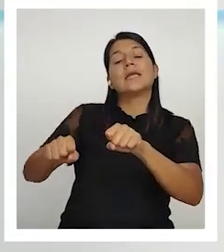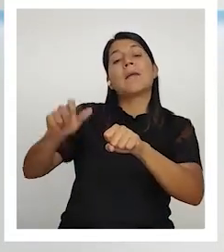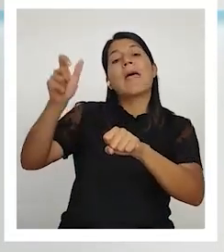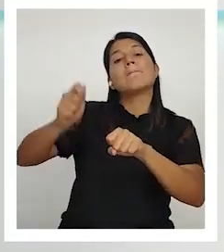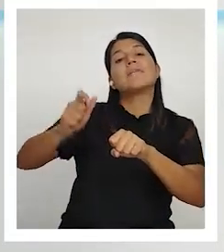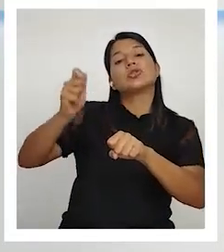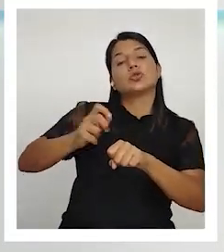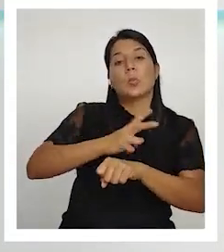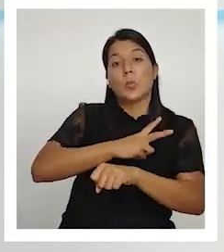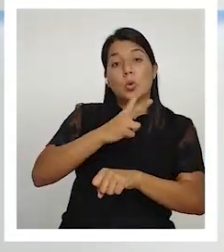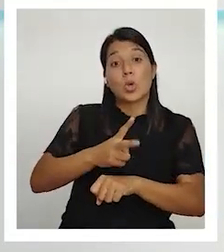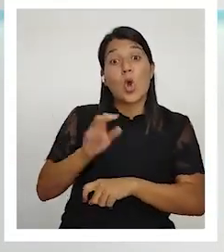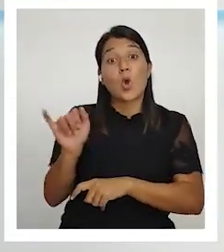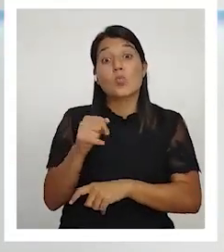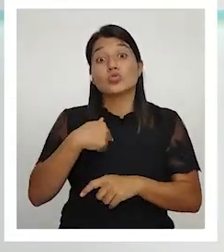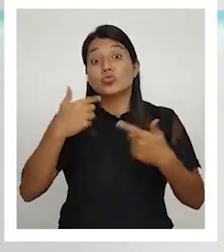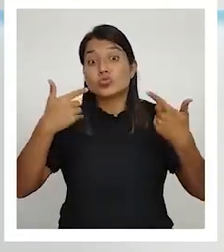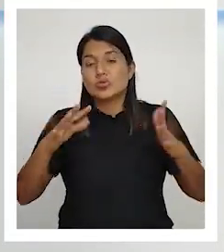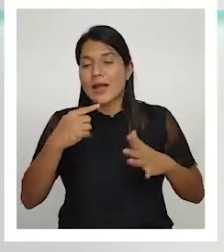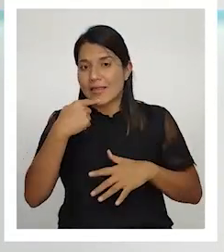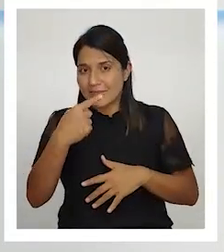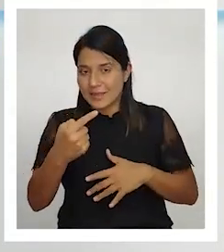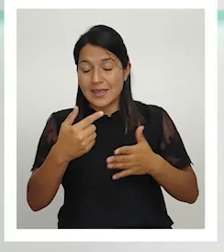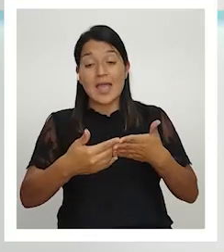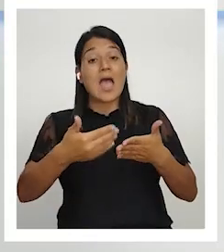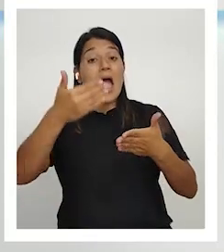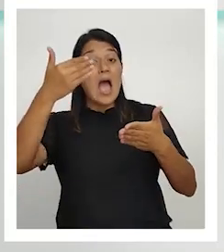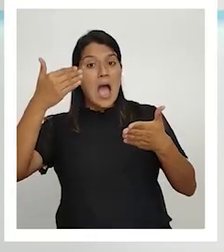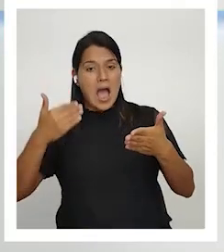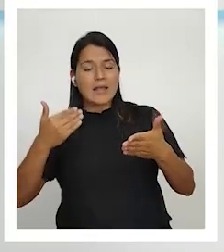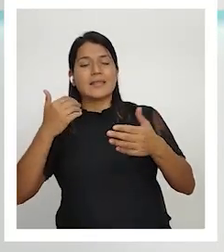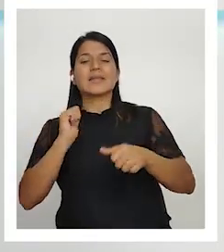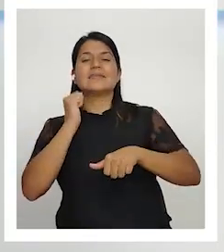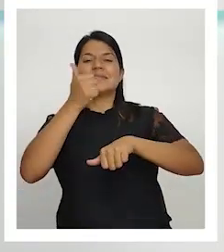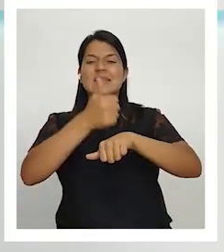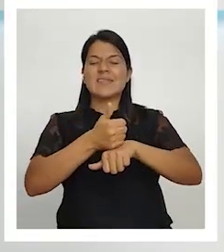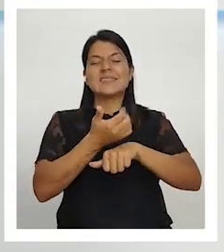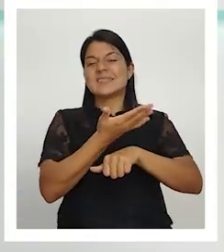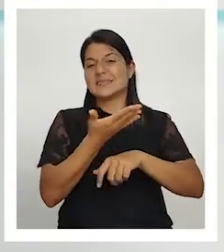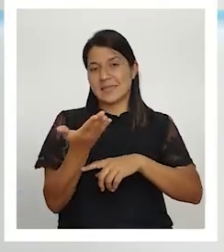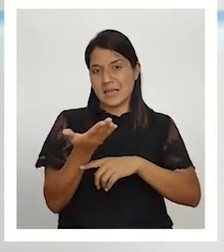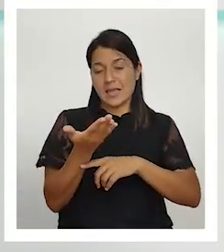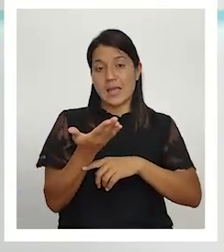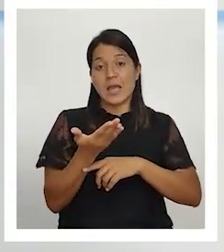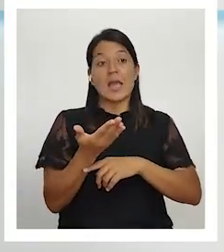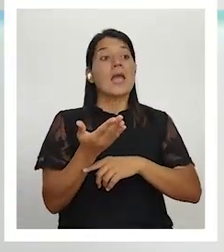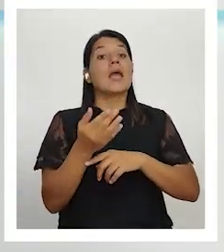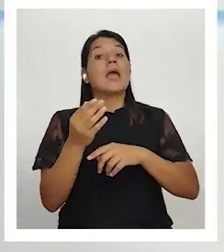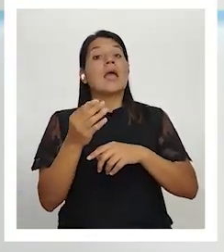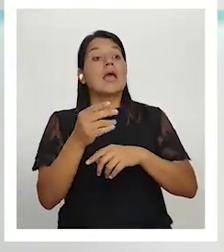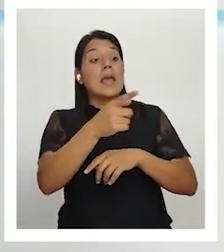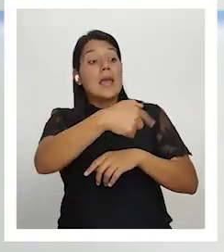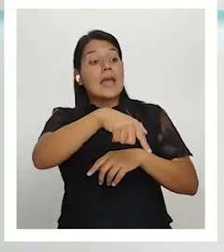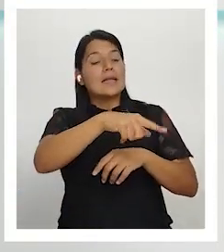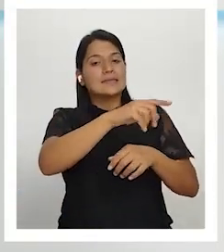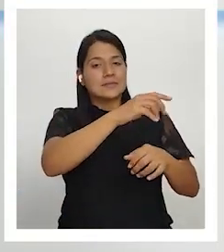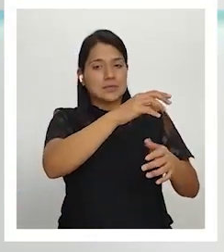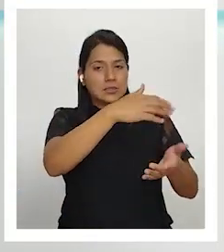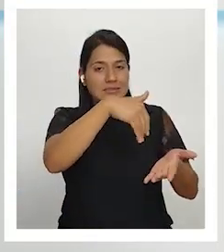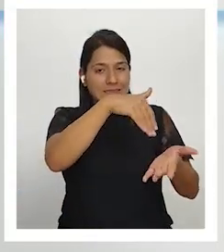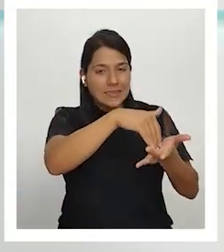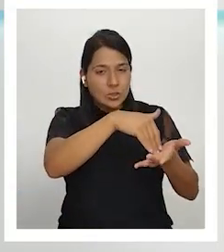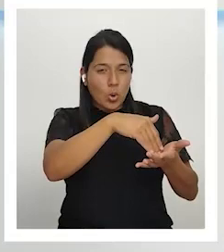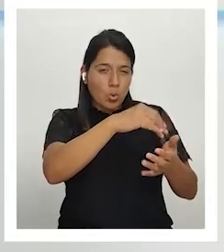como dije anteriormente, antes se establecía que los supervisados pagábamos el